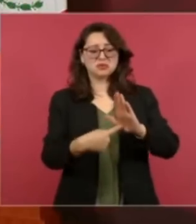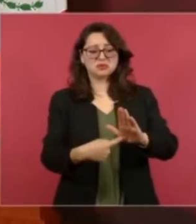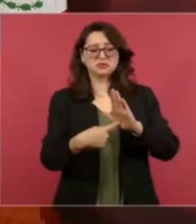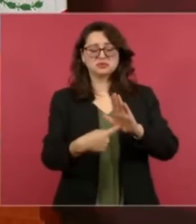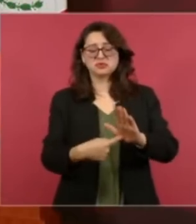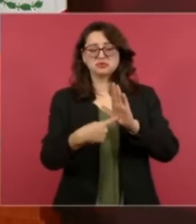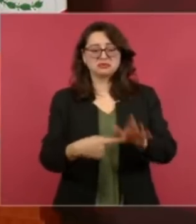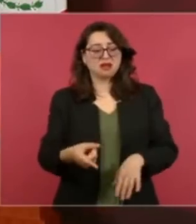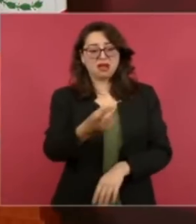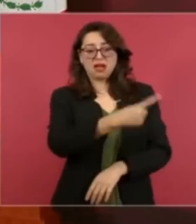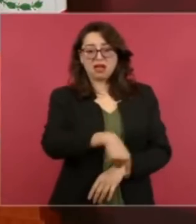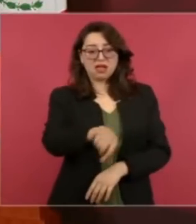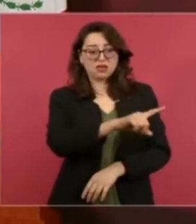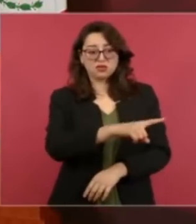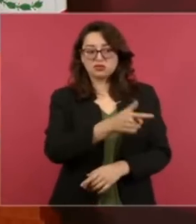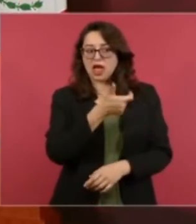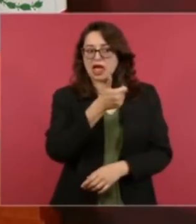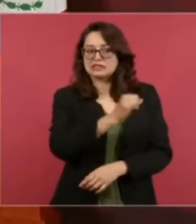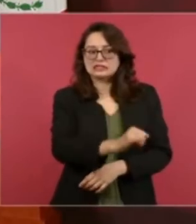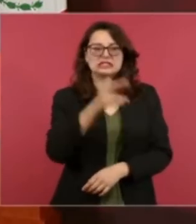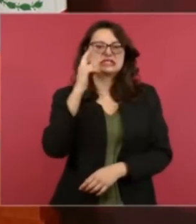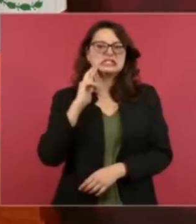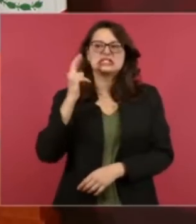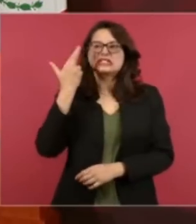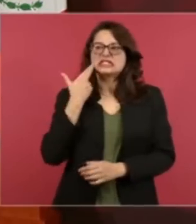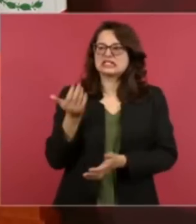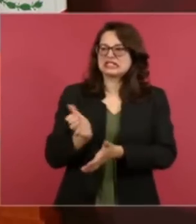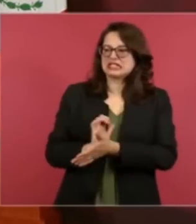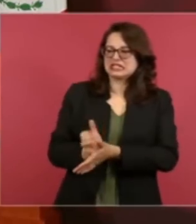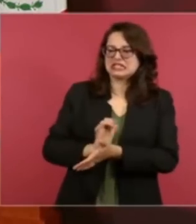sobre esto? Recientes.